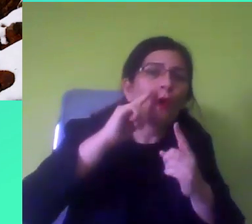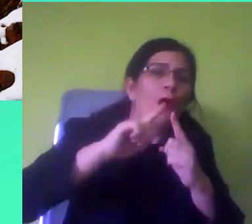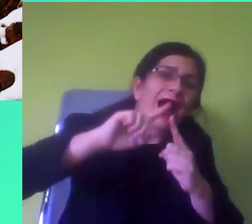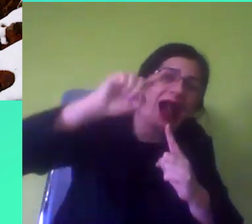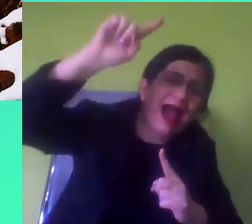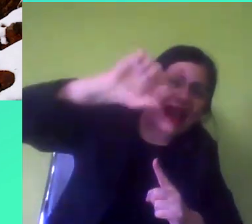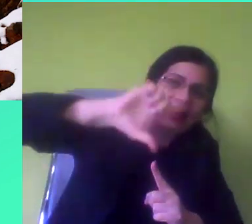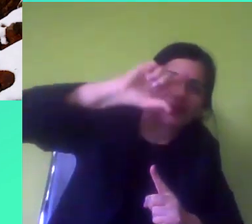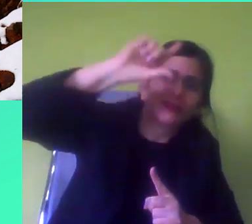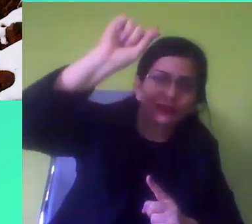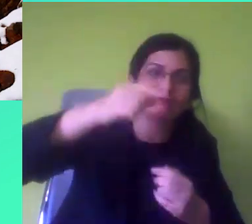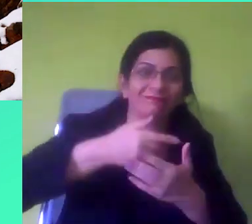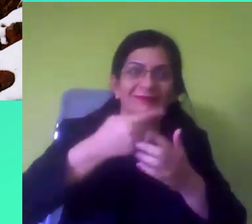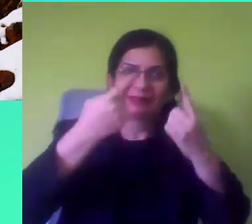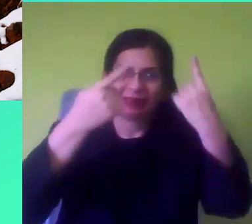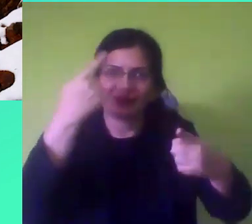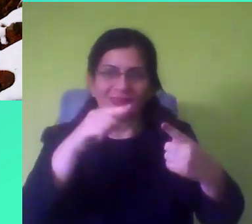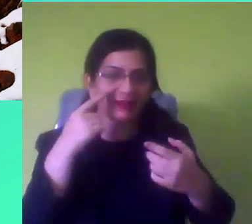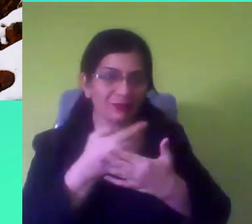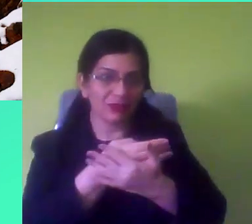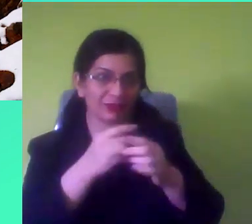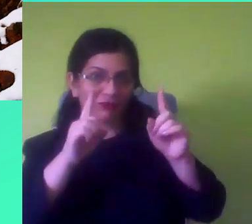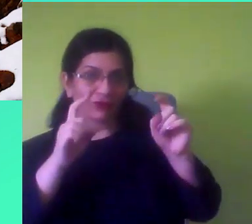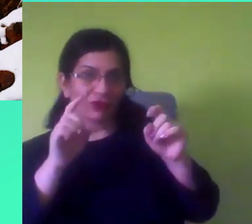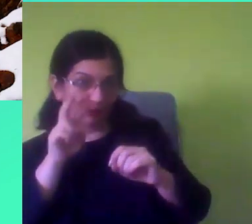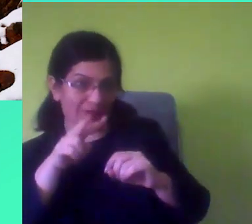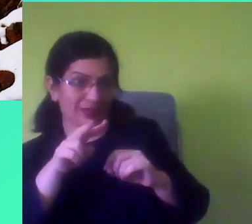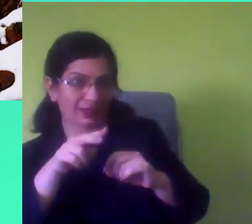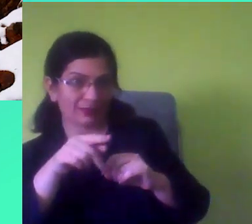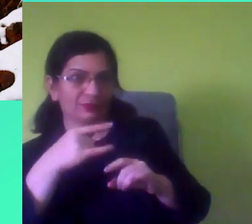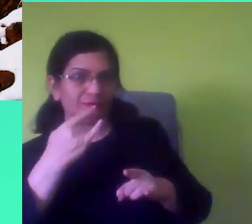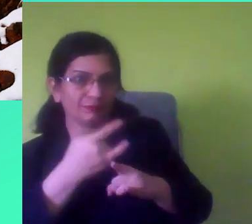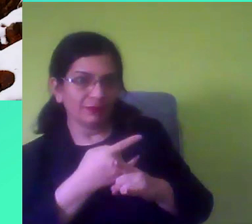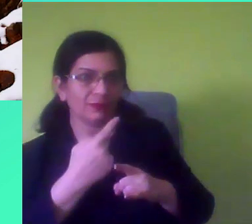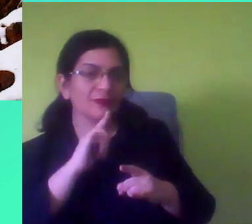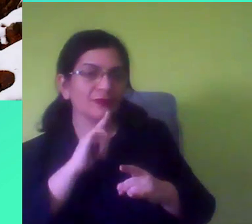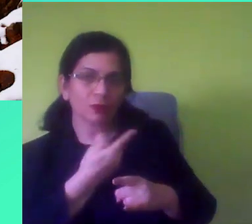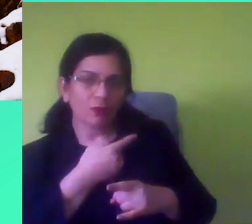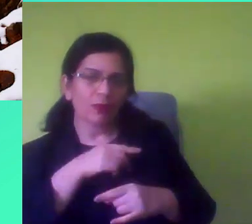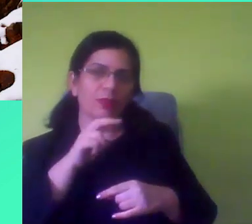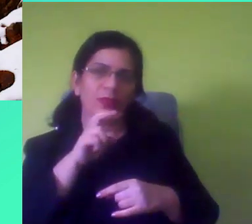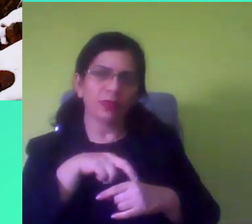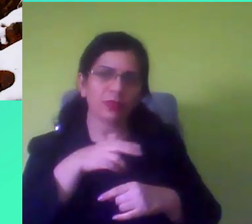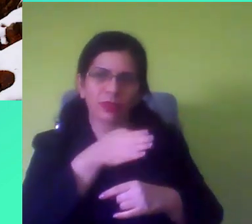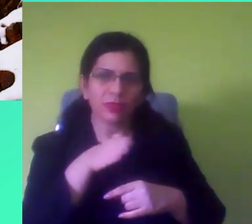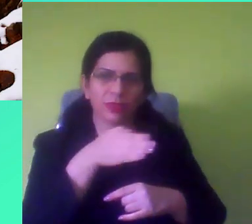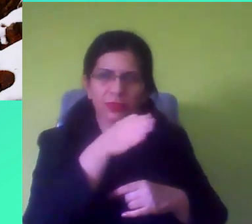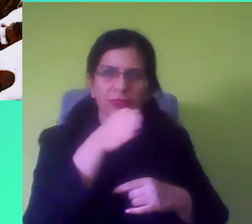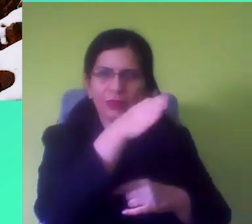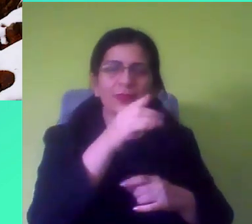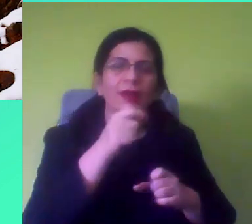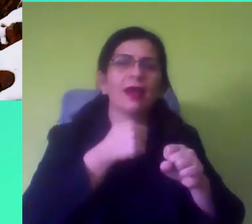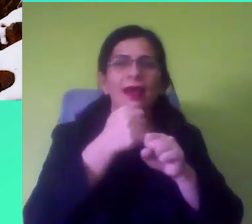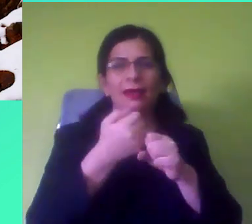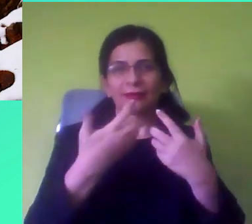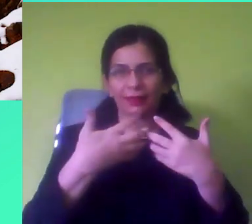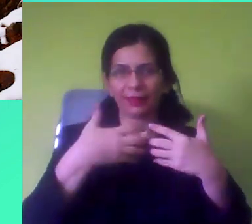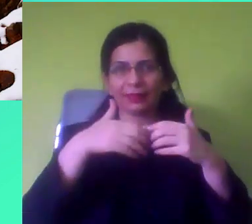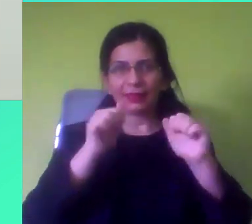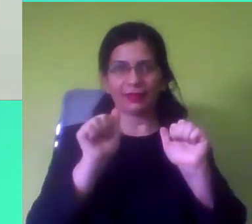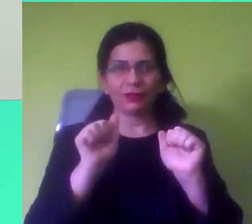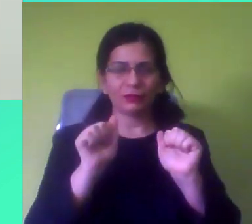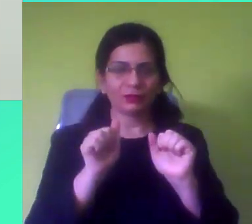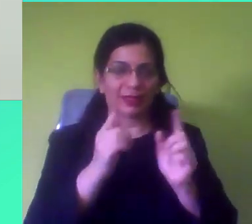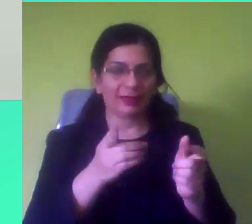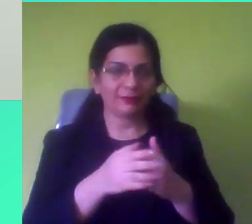inhóspitas. Entonces, bueno, en estas fotos se muestran algunas de las actividades que tenemos que realizar para poder ver los glaciares en persona